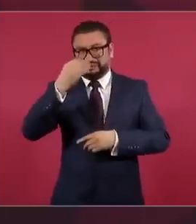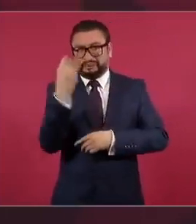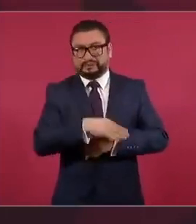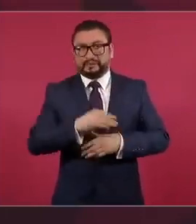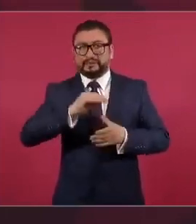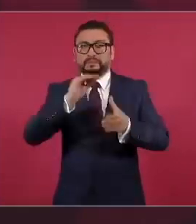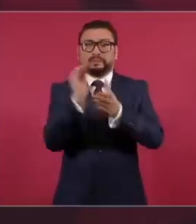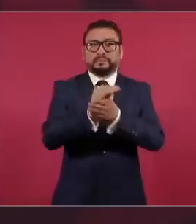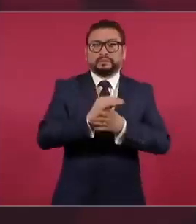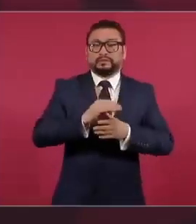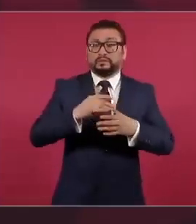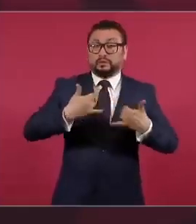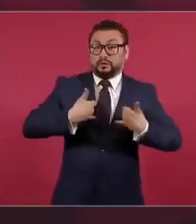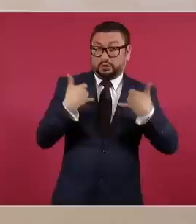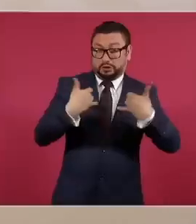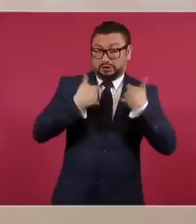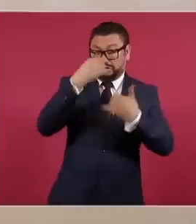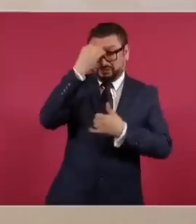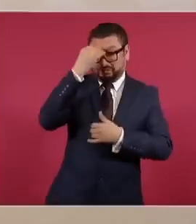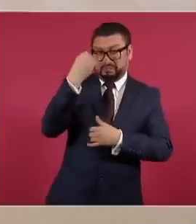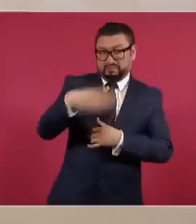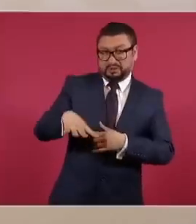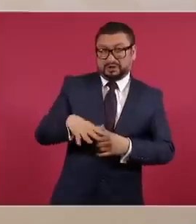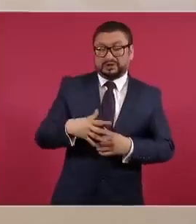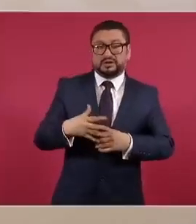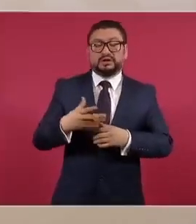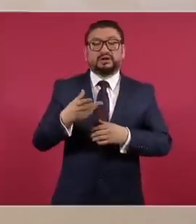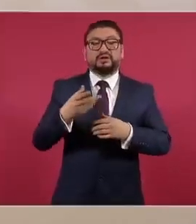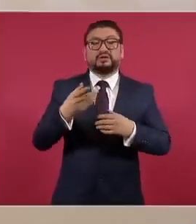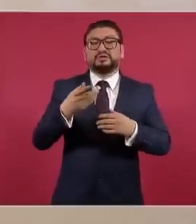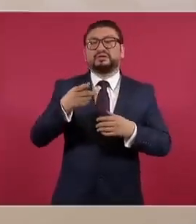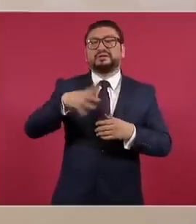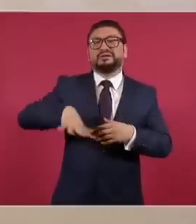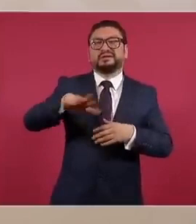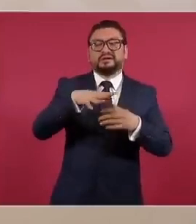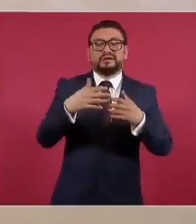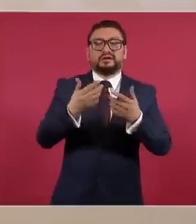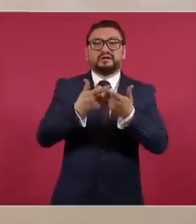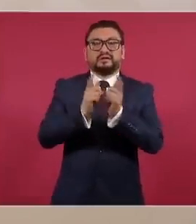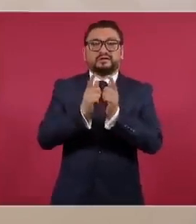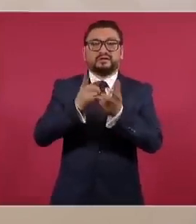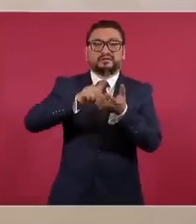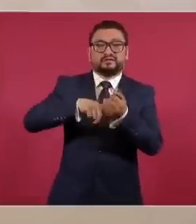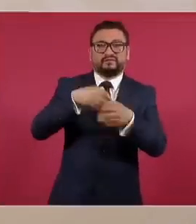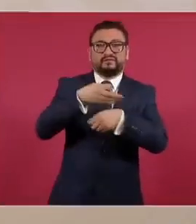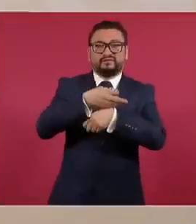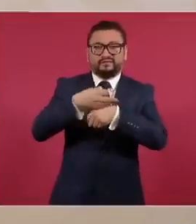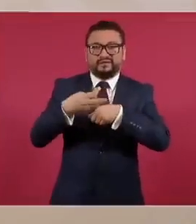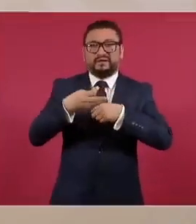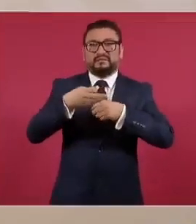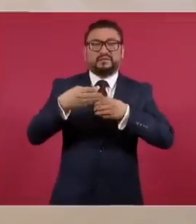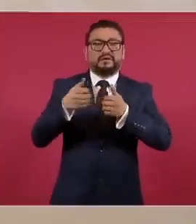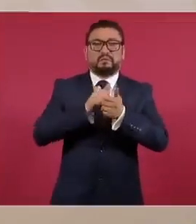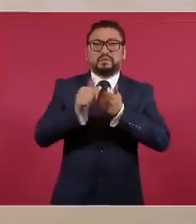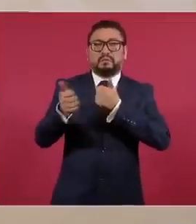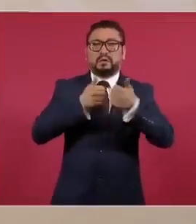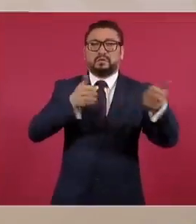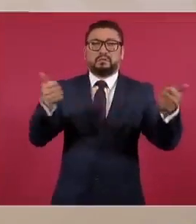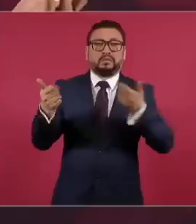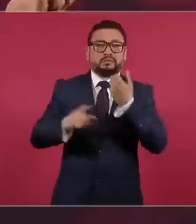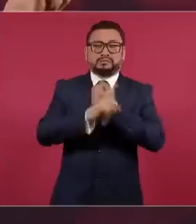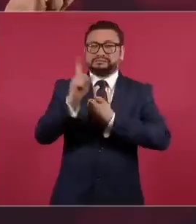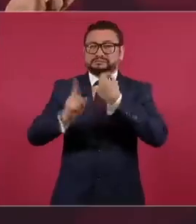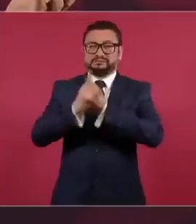donde se desprecia a los jóvenes, donde hay desintegración en las familias, ¿cuándo se va a resolver el